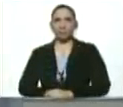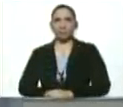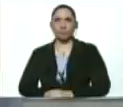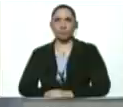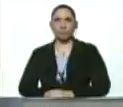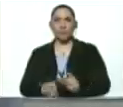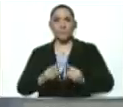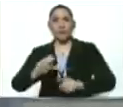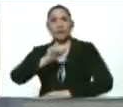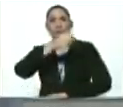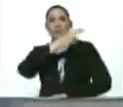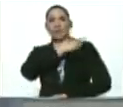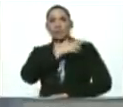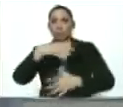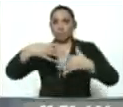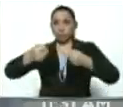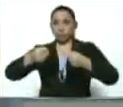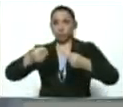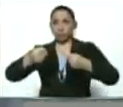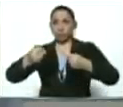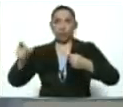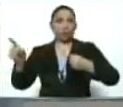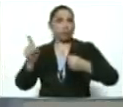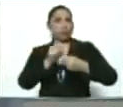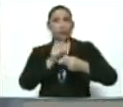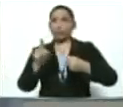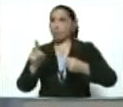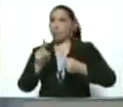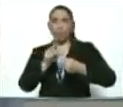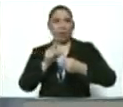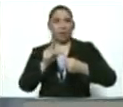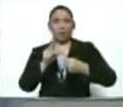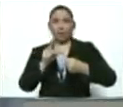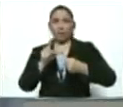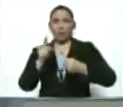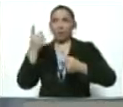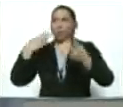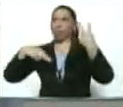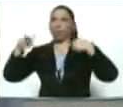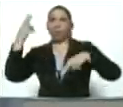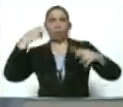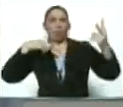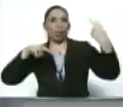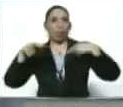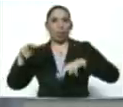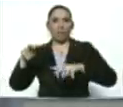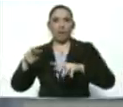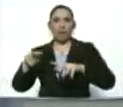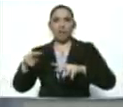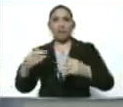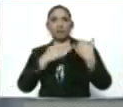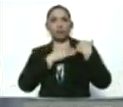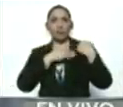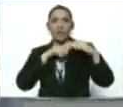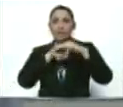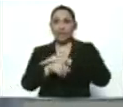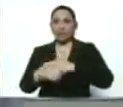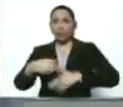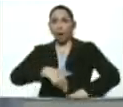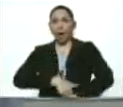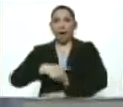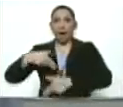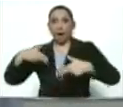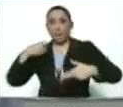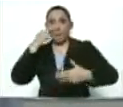Para el director del penal, puesto que no puede él evadir la responsabilidad del ingreso de armas de fuego, en base a la